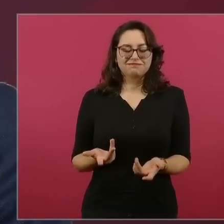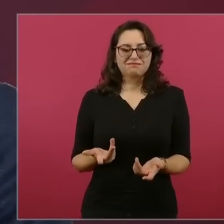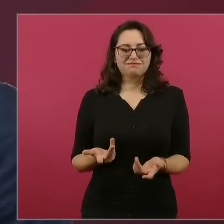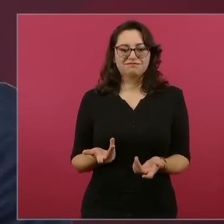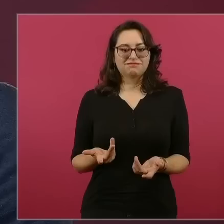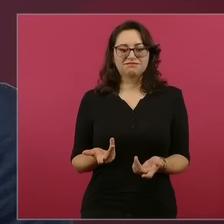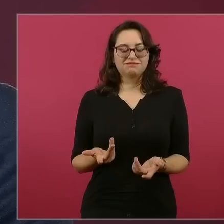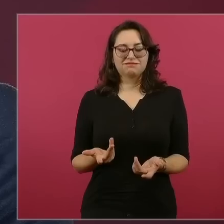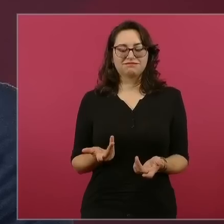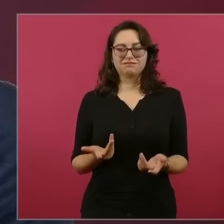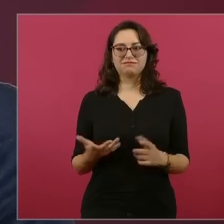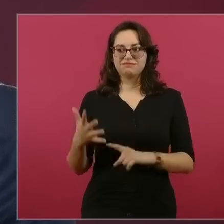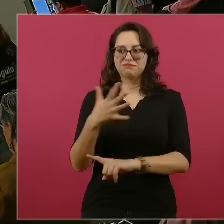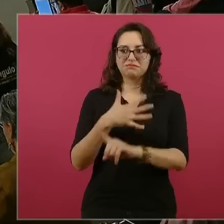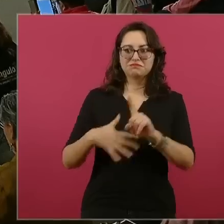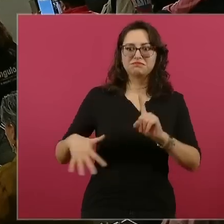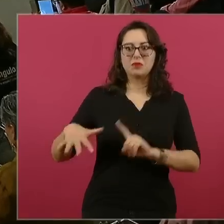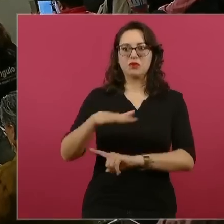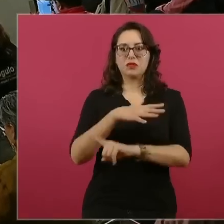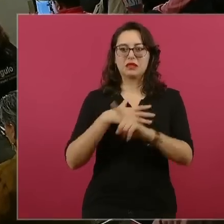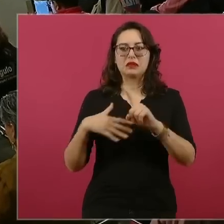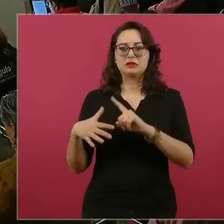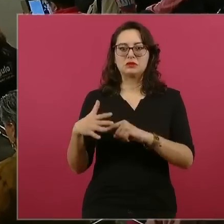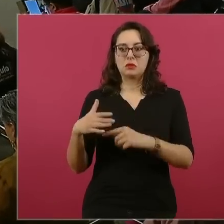se apegue a la realidad o